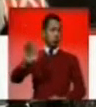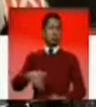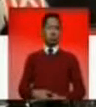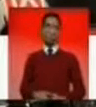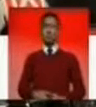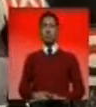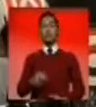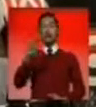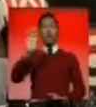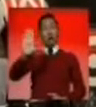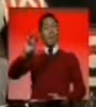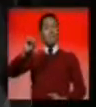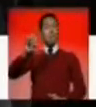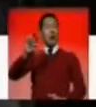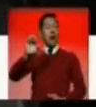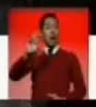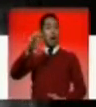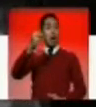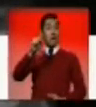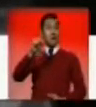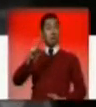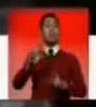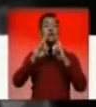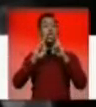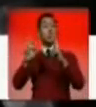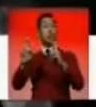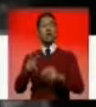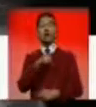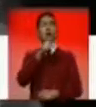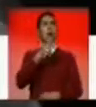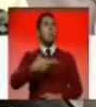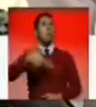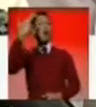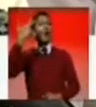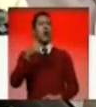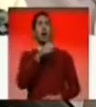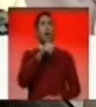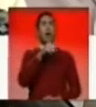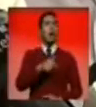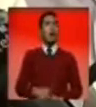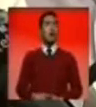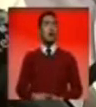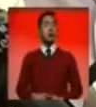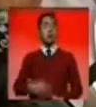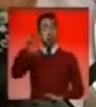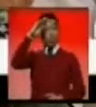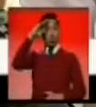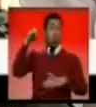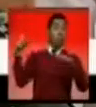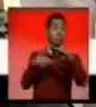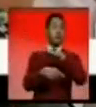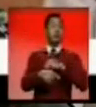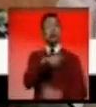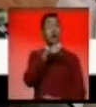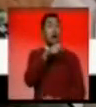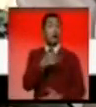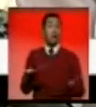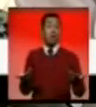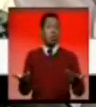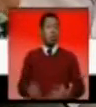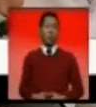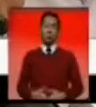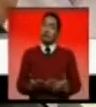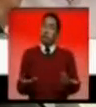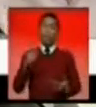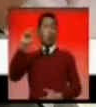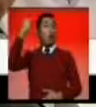por su parte, rehúye a responder sobre quién disparó primero. En la tesis, ¿ustedes quién mató entonces al policía? Entonces, eso tendrá que ir a decir y también